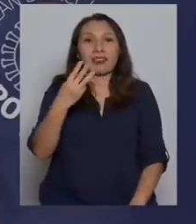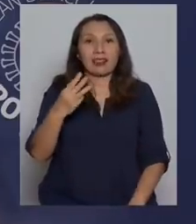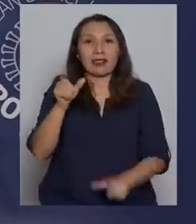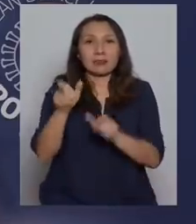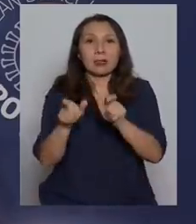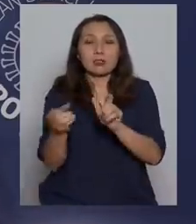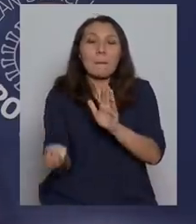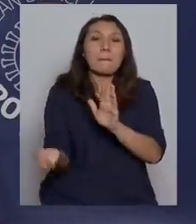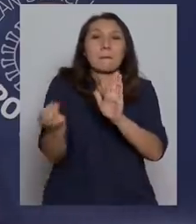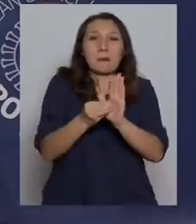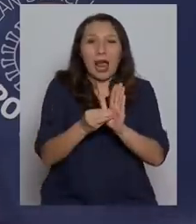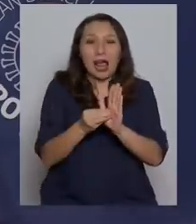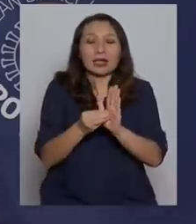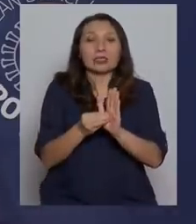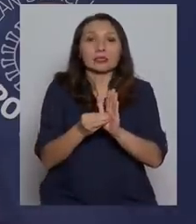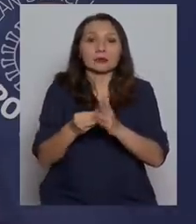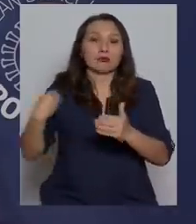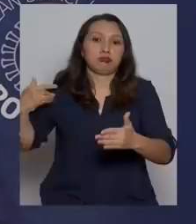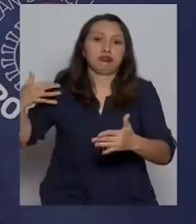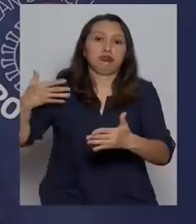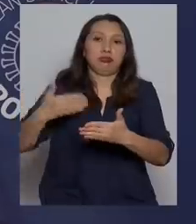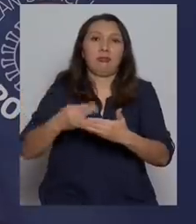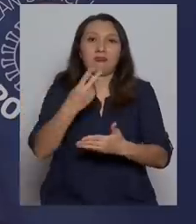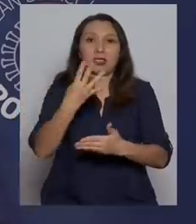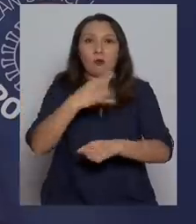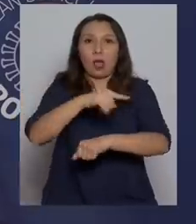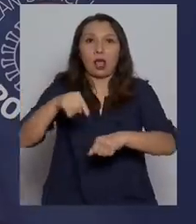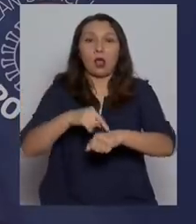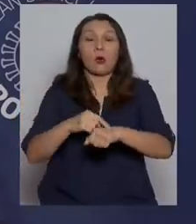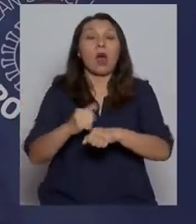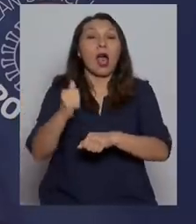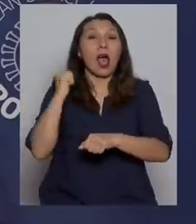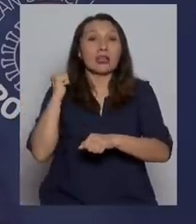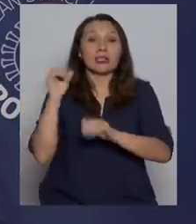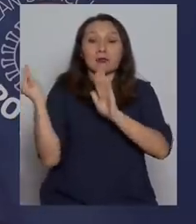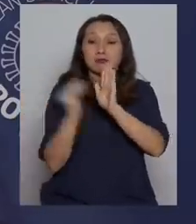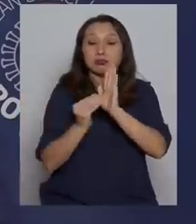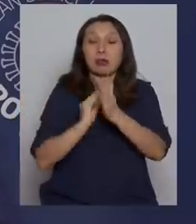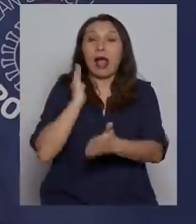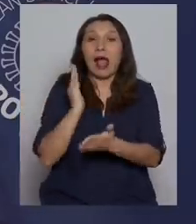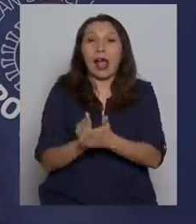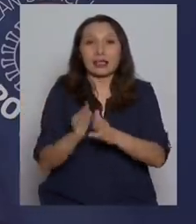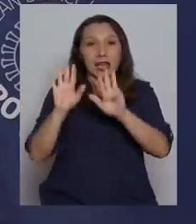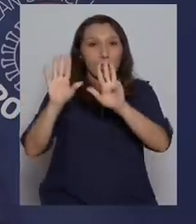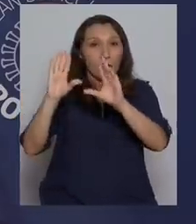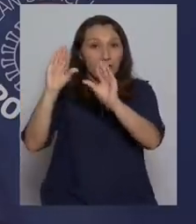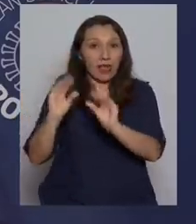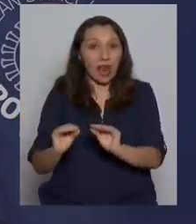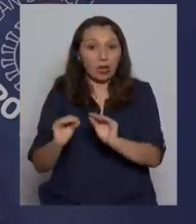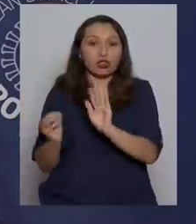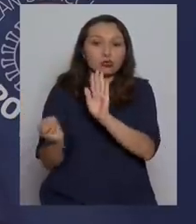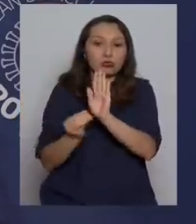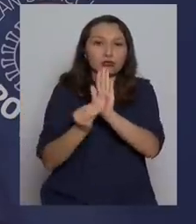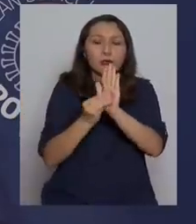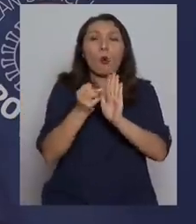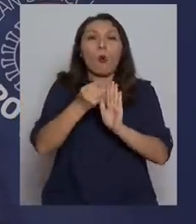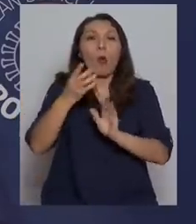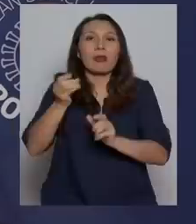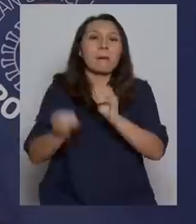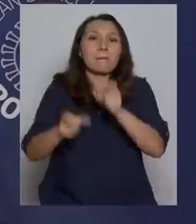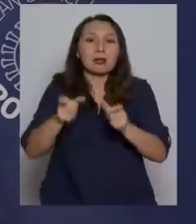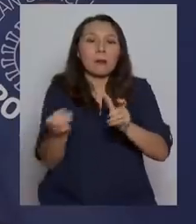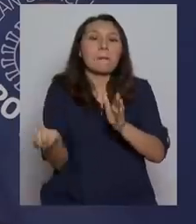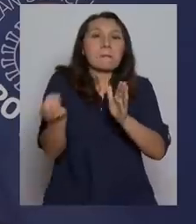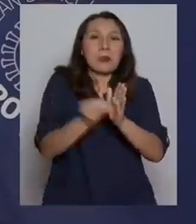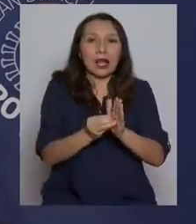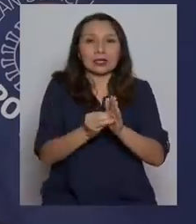293 casos nuevos en las últimas 24 horas, con corte, como se recuerda, hasta las 9 de la noche de